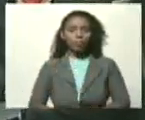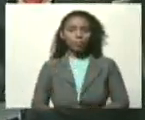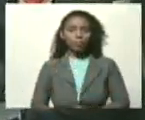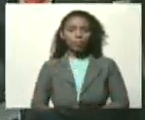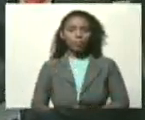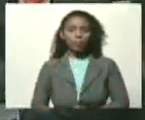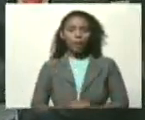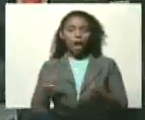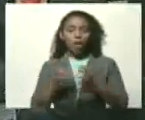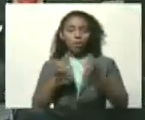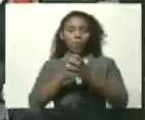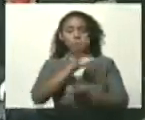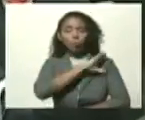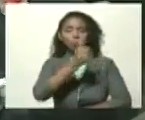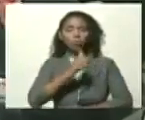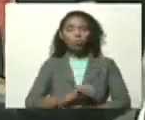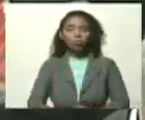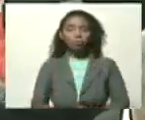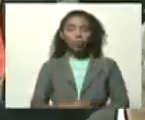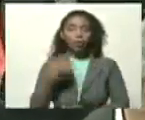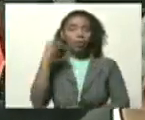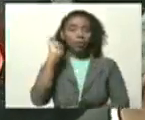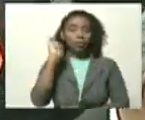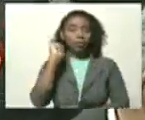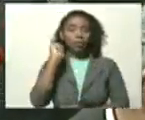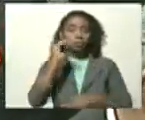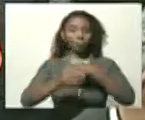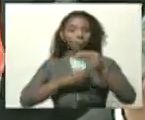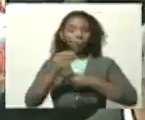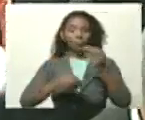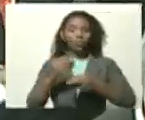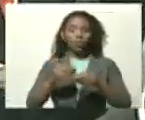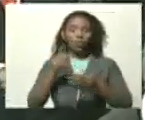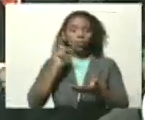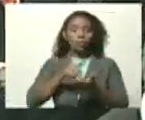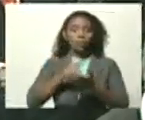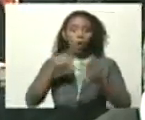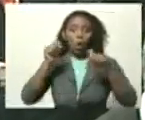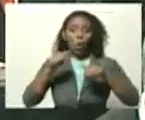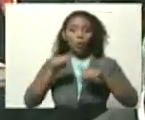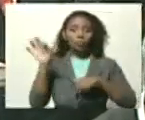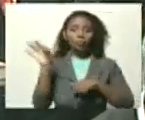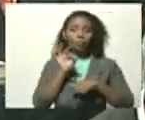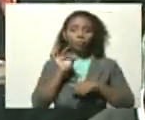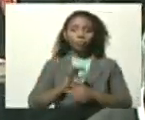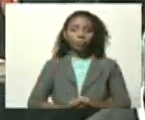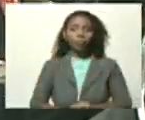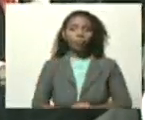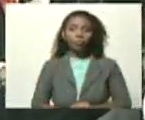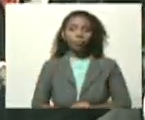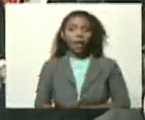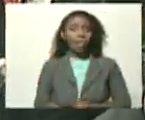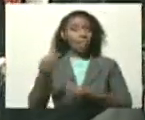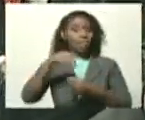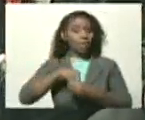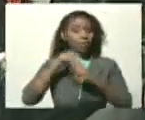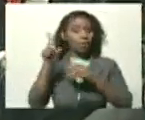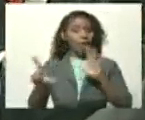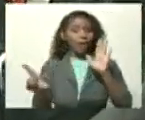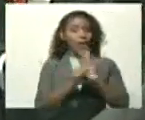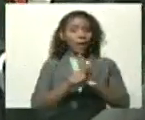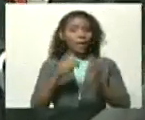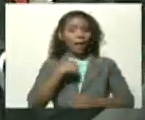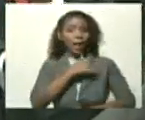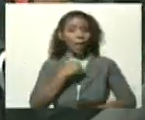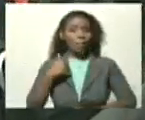junta directiva tiene la conformación de unos miembros que hoy se están eligiendo. Y dentro de la legítima aspiración